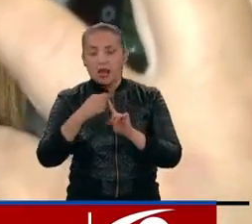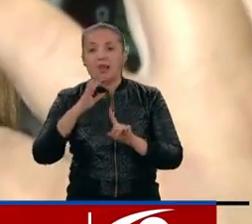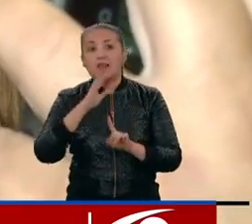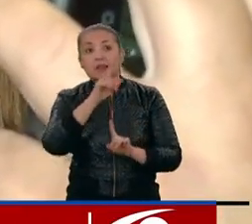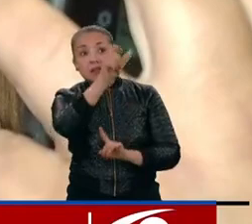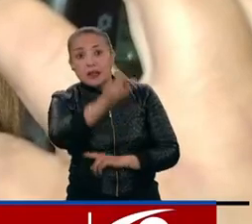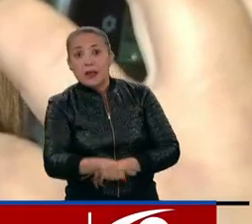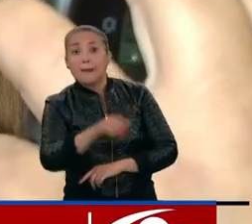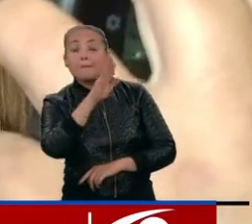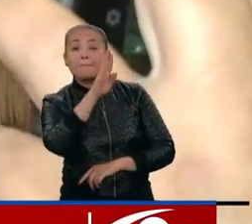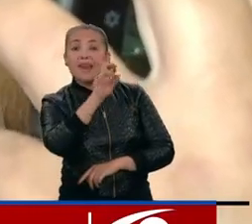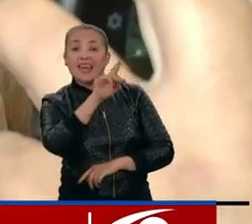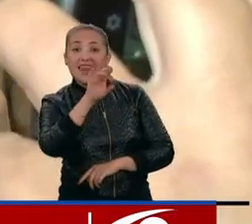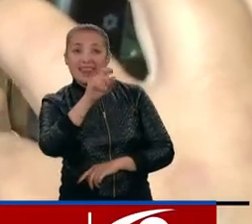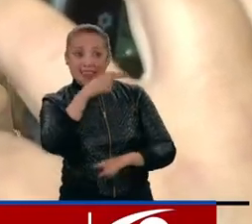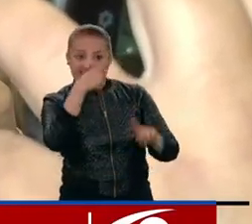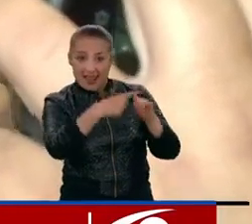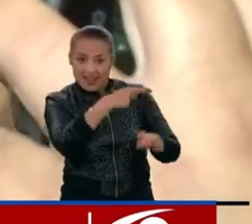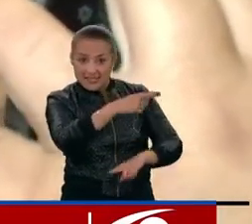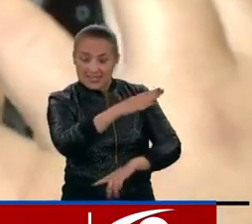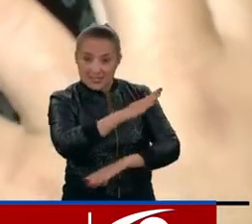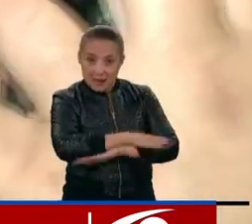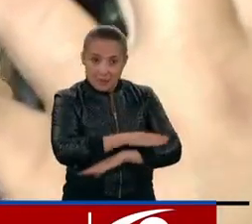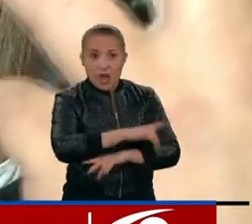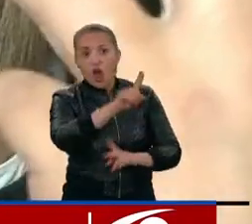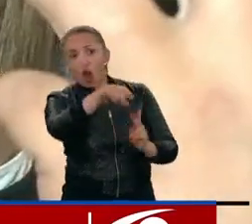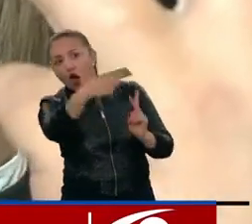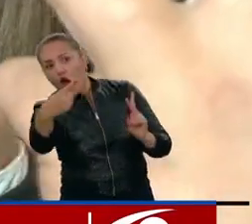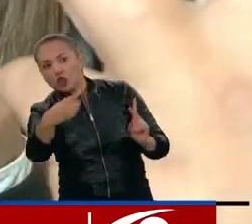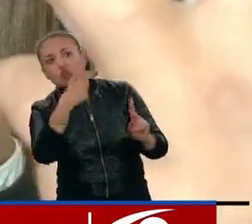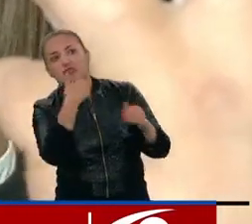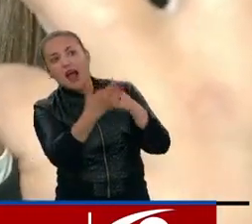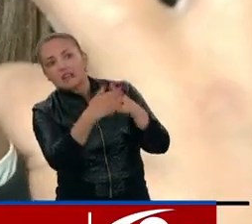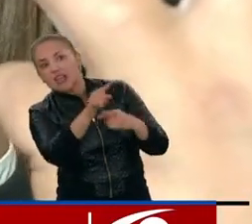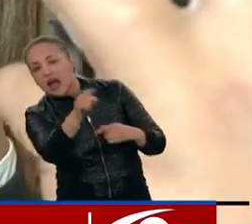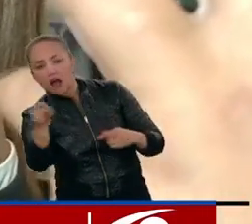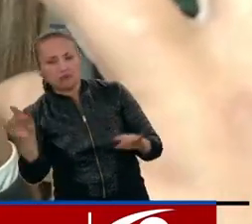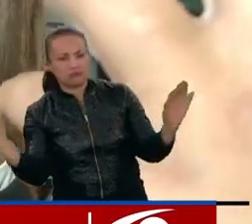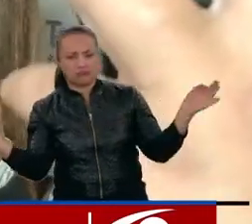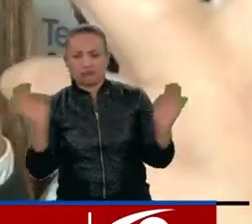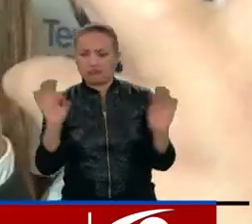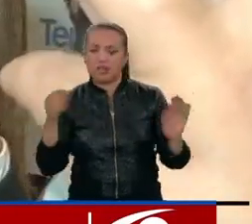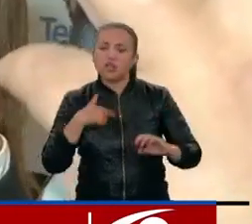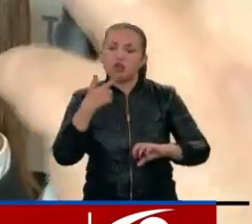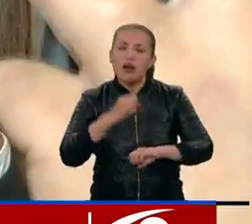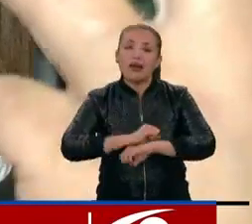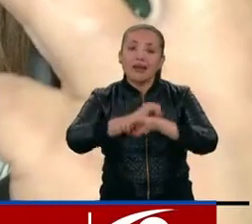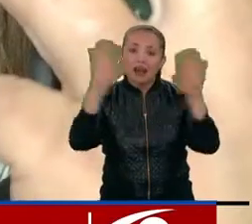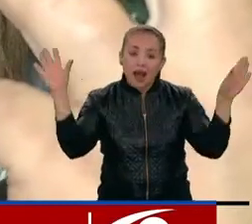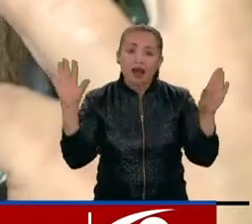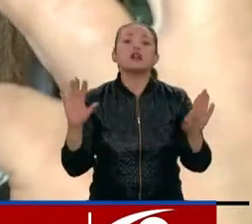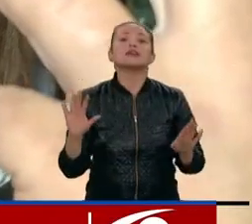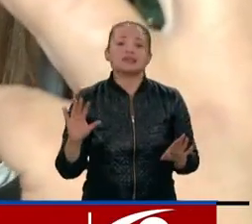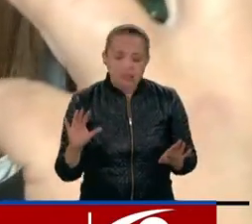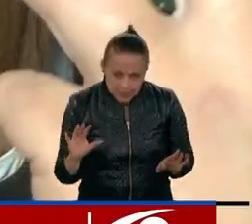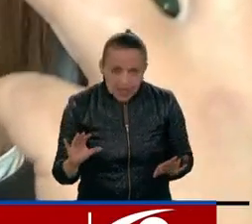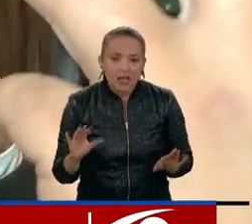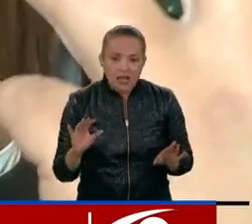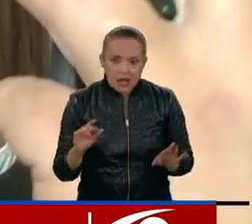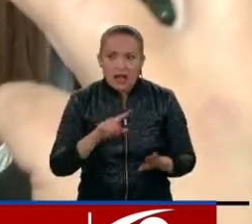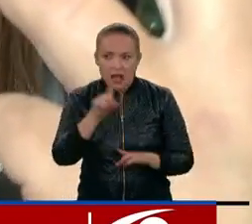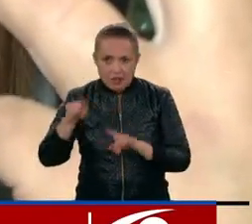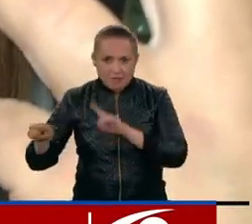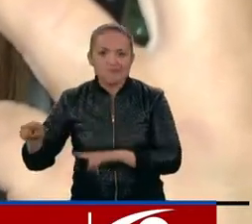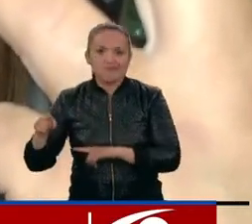Armando Benedetti, ni de ninguno de sus referidos, ni empresario alguno. Quiero aclarar que sí hubo intentos